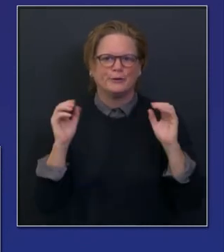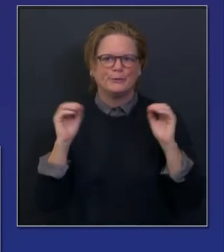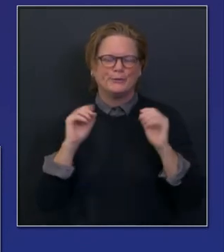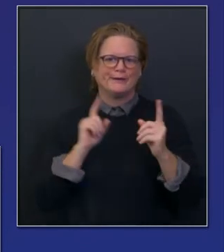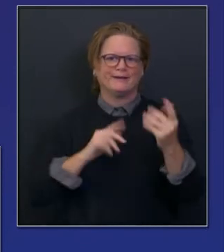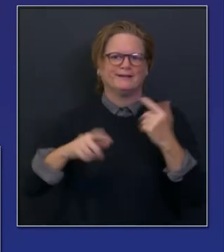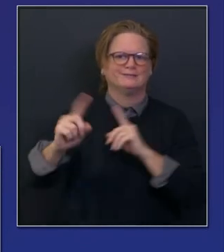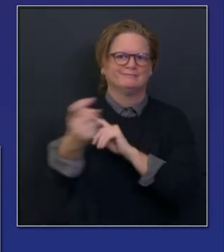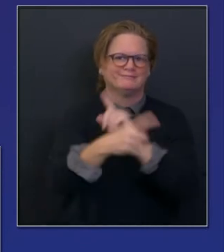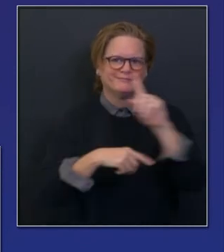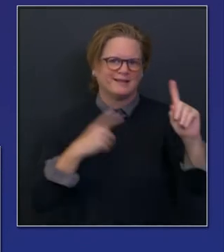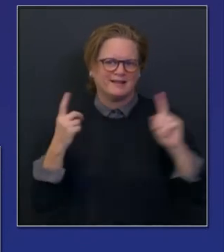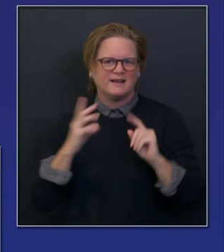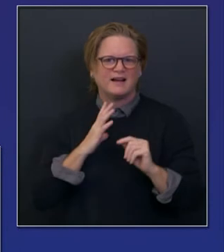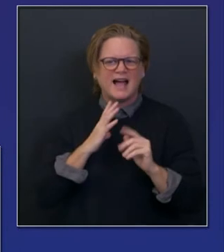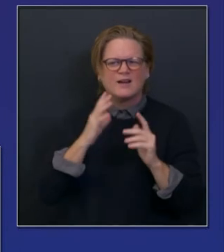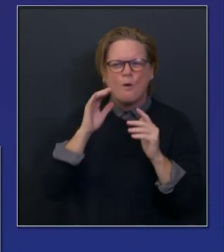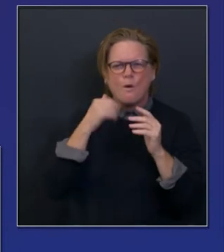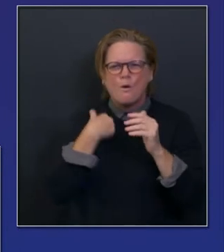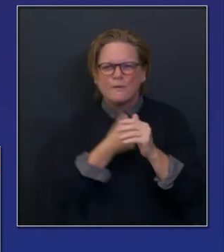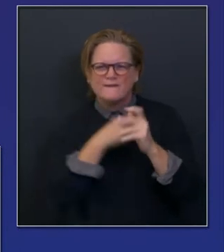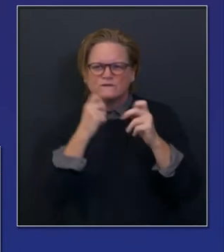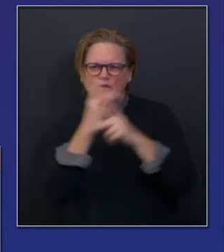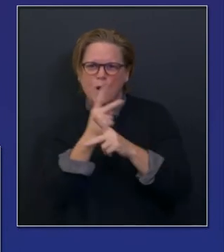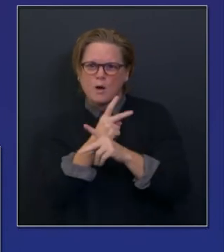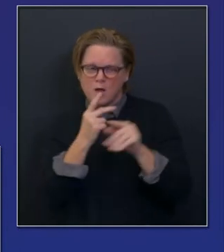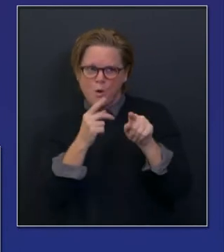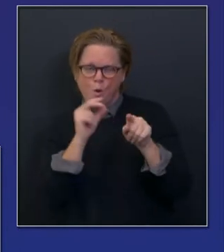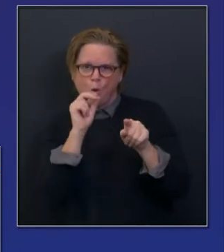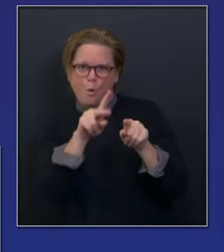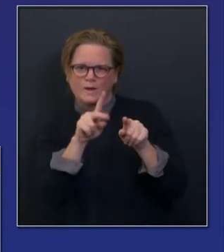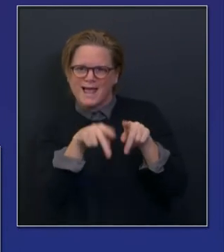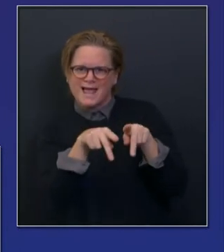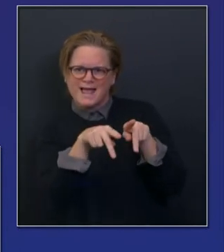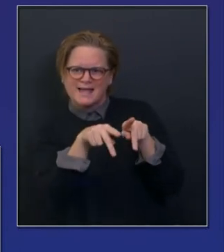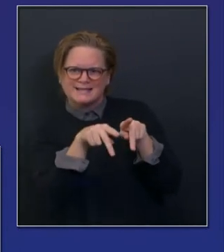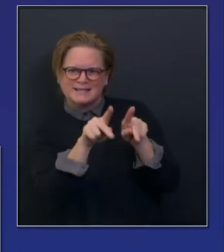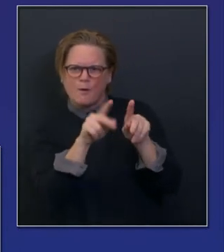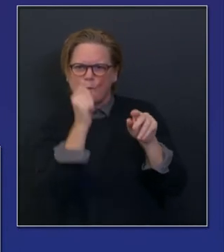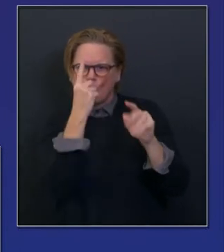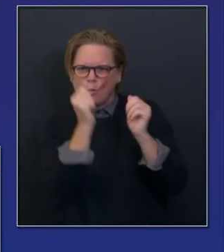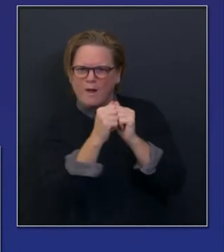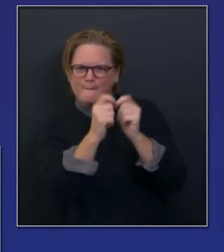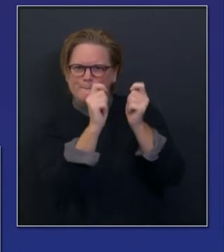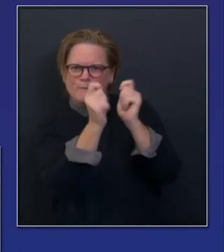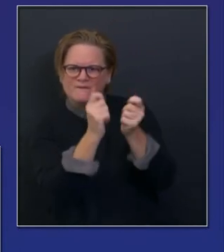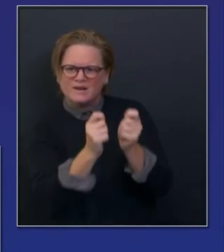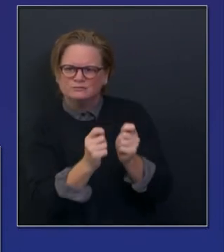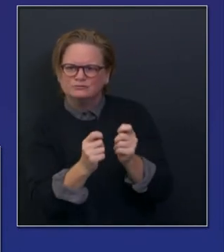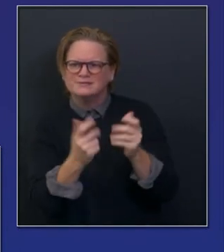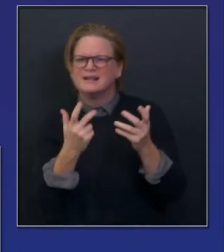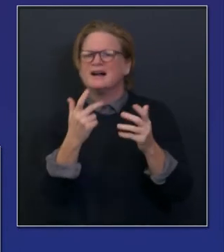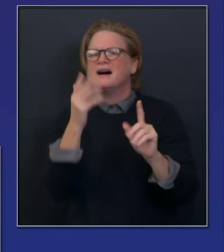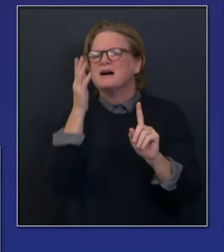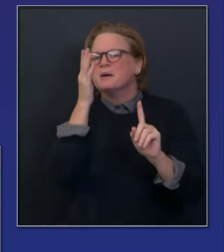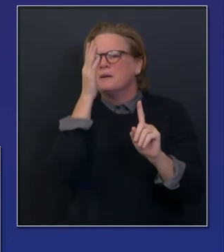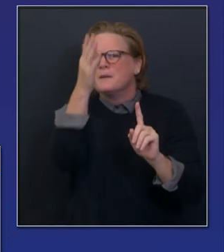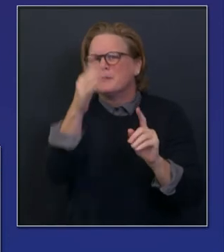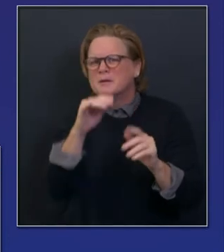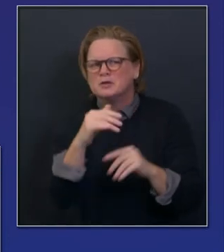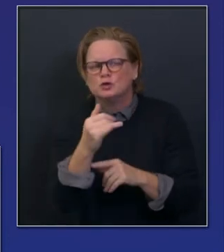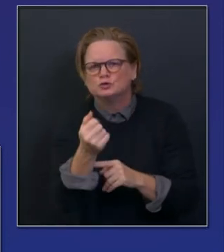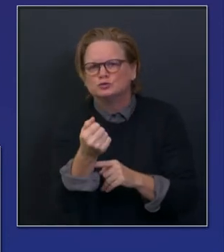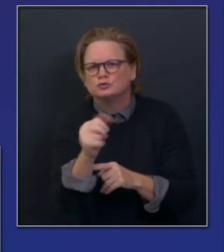hablando de reanudar con modificaciones para el 25 de enero, en la fecha más próxima. Tenemos